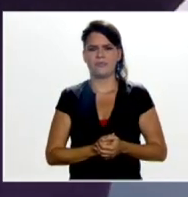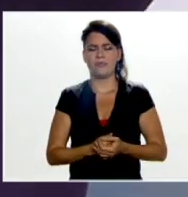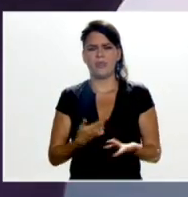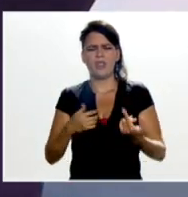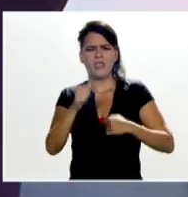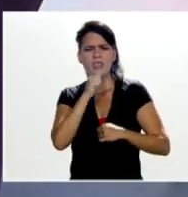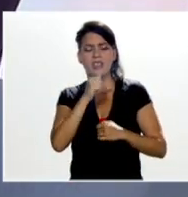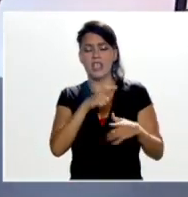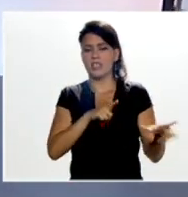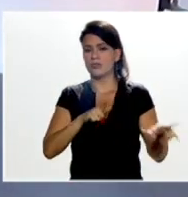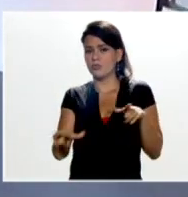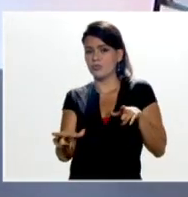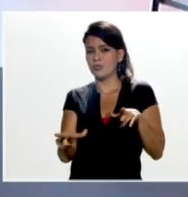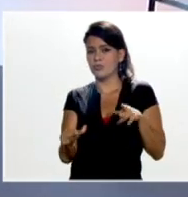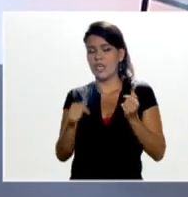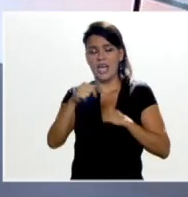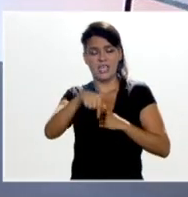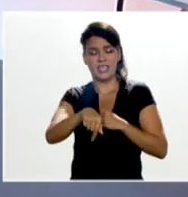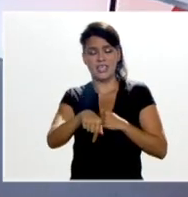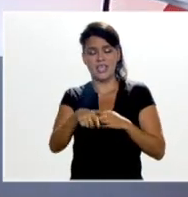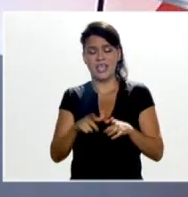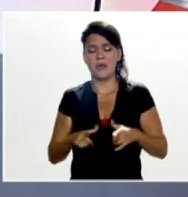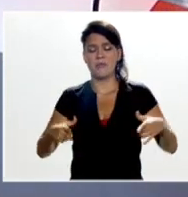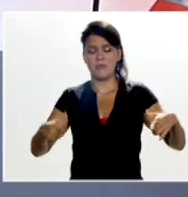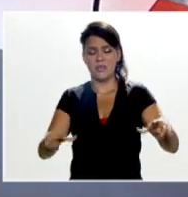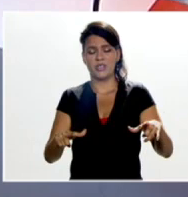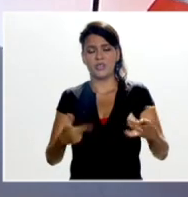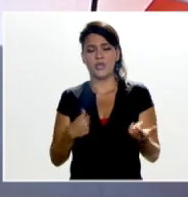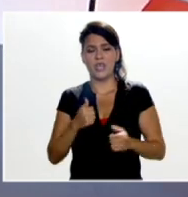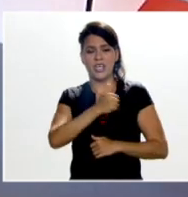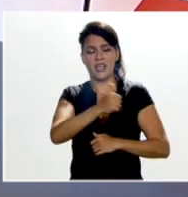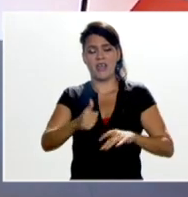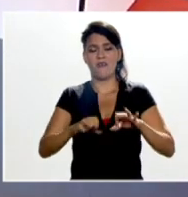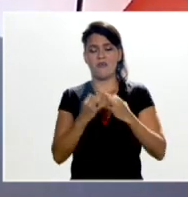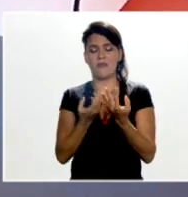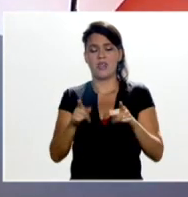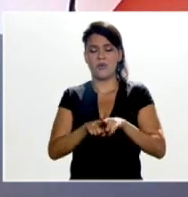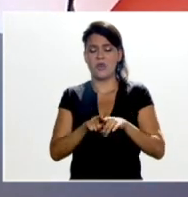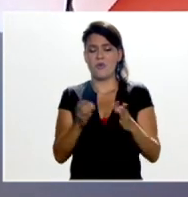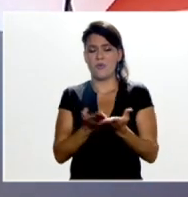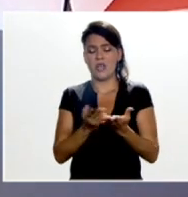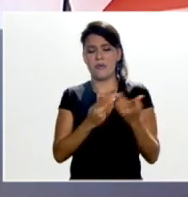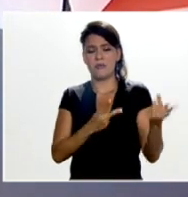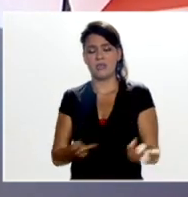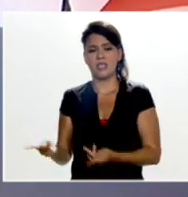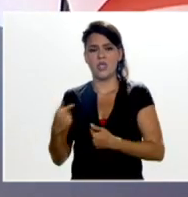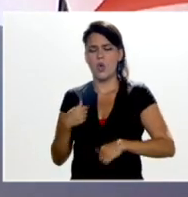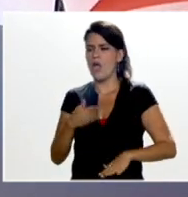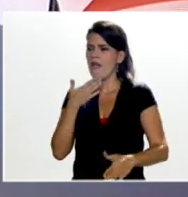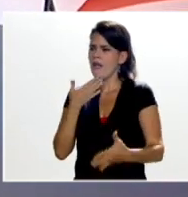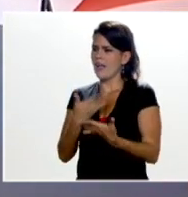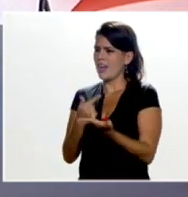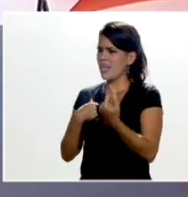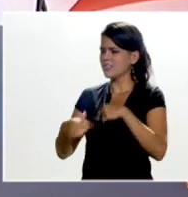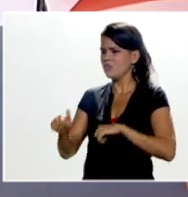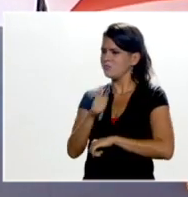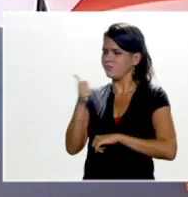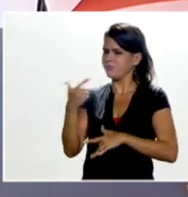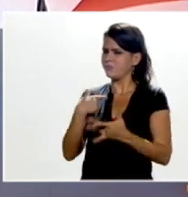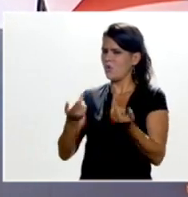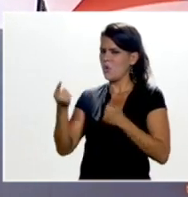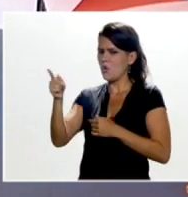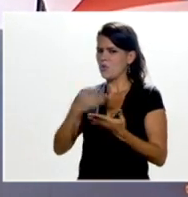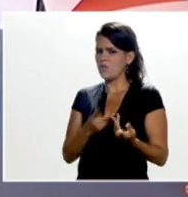quien ya se encuentra con nosotros acá en el set del estudio. Bienvenido, profesor, ¿cómo está? Muchas gracias, me encuentro muy bien con